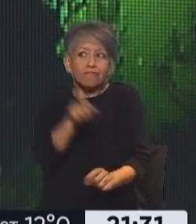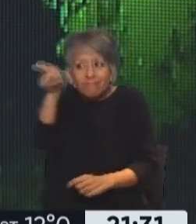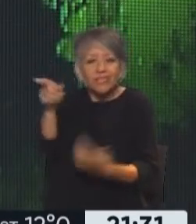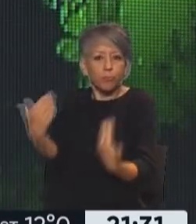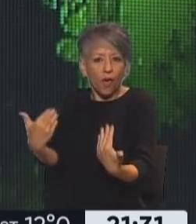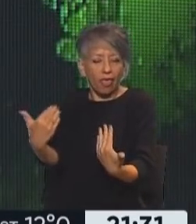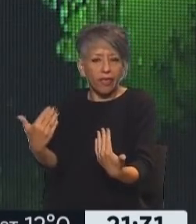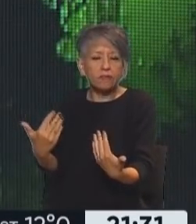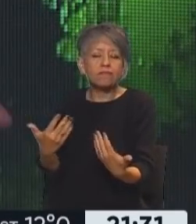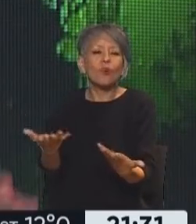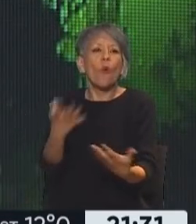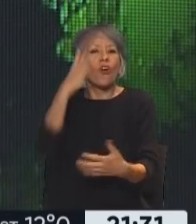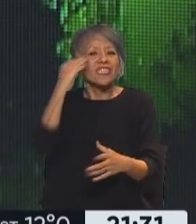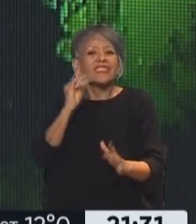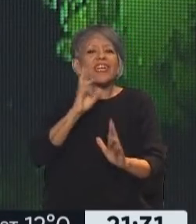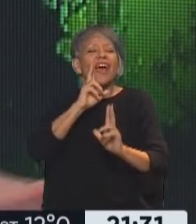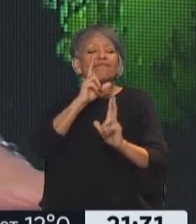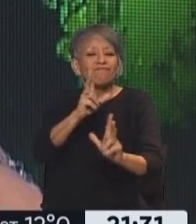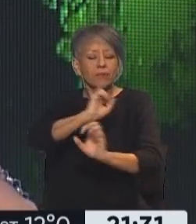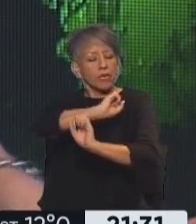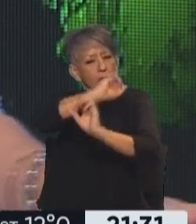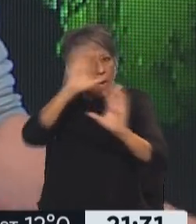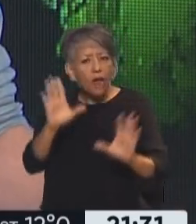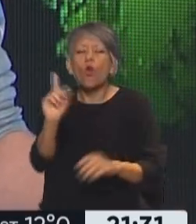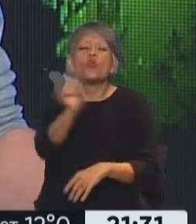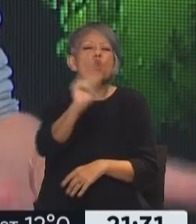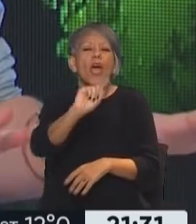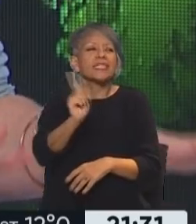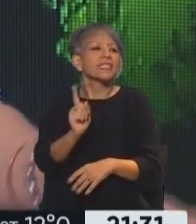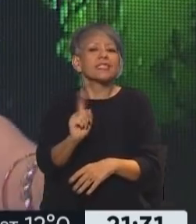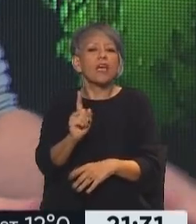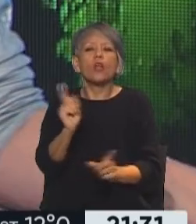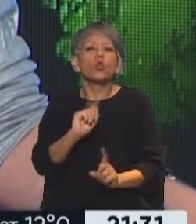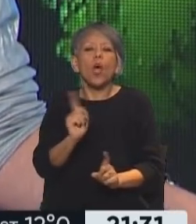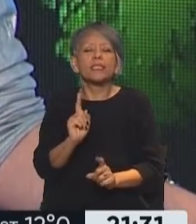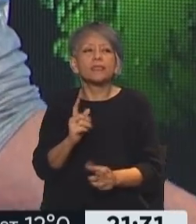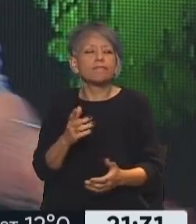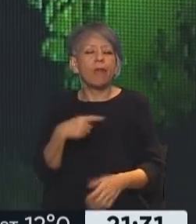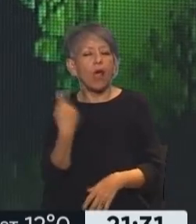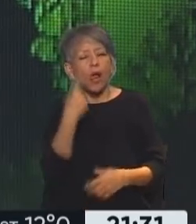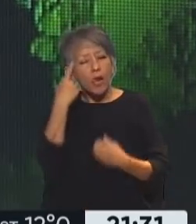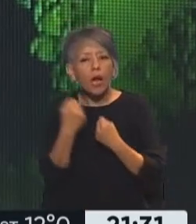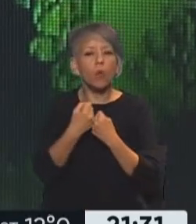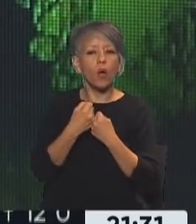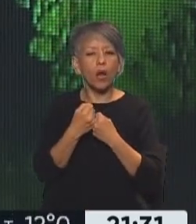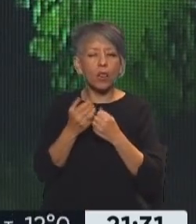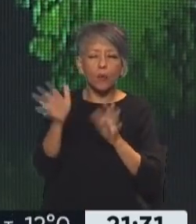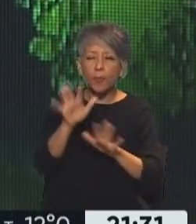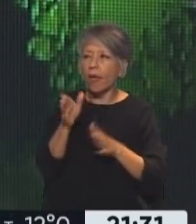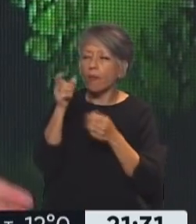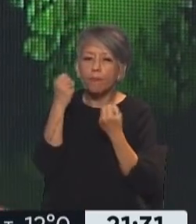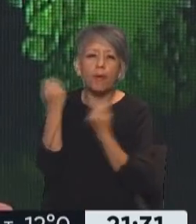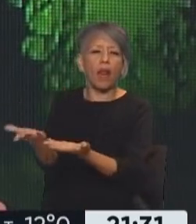en claro, dejando totalmente transparente que no se trataba una medida, un pliego a la medida de Techint, sino que en realidad Techint cumplía